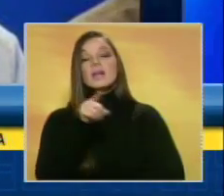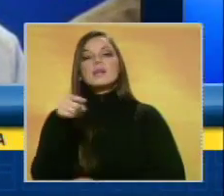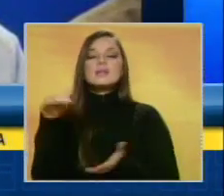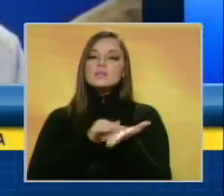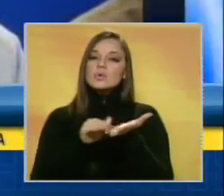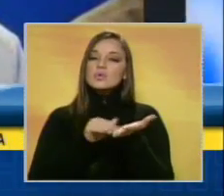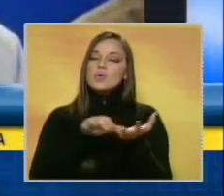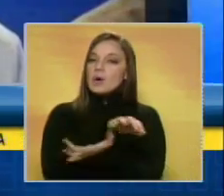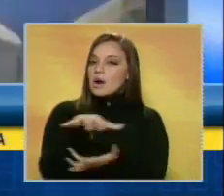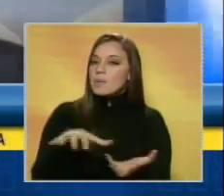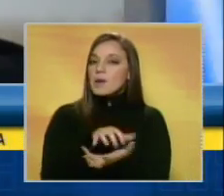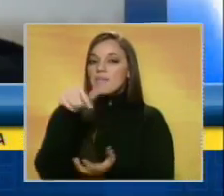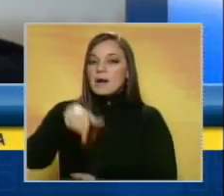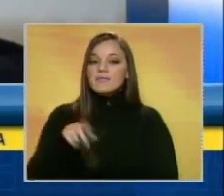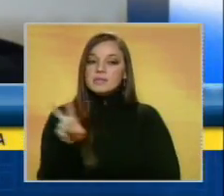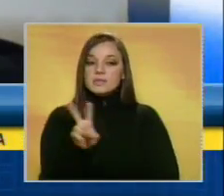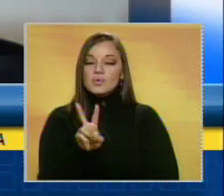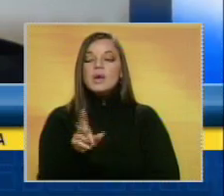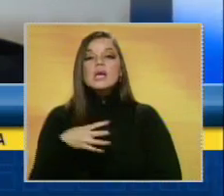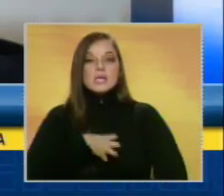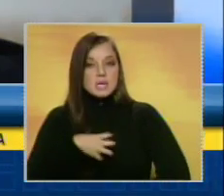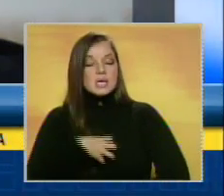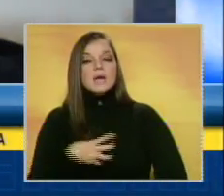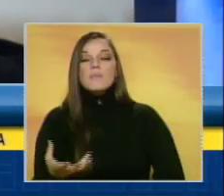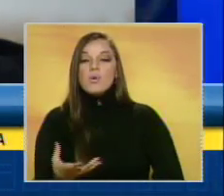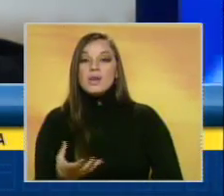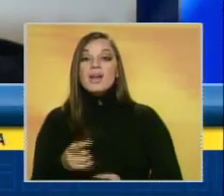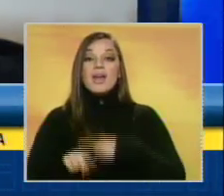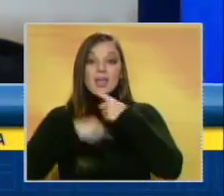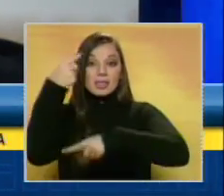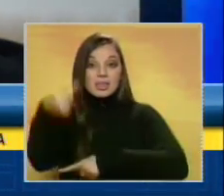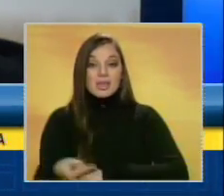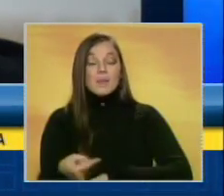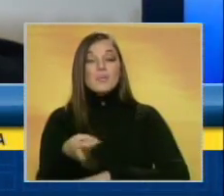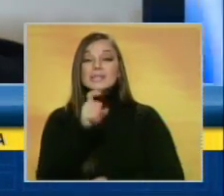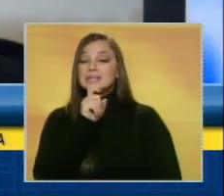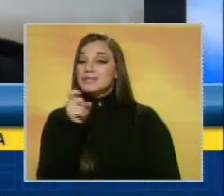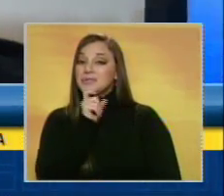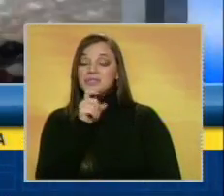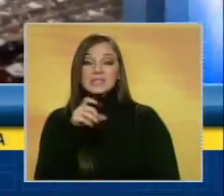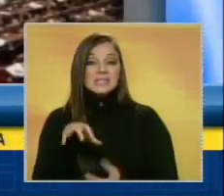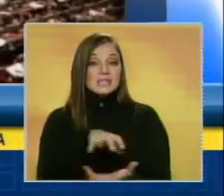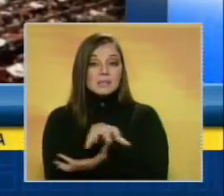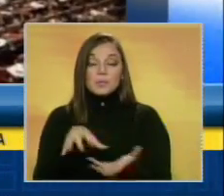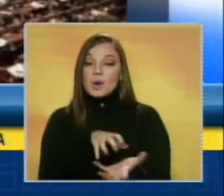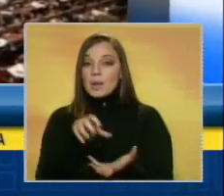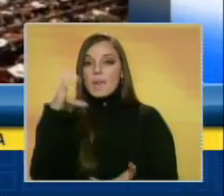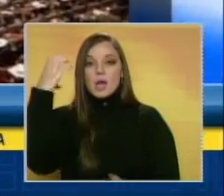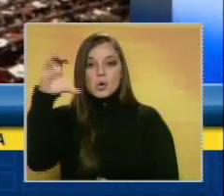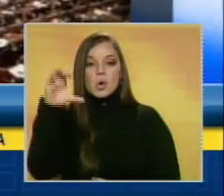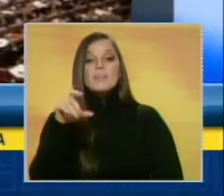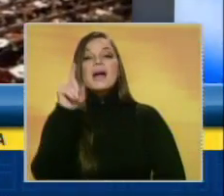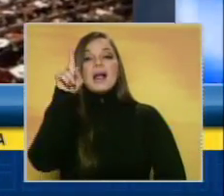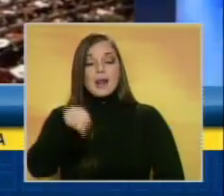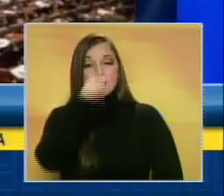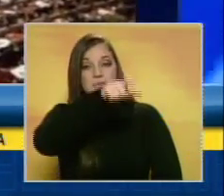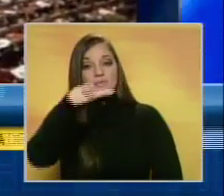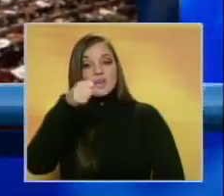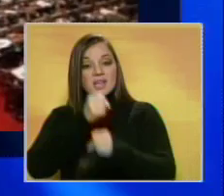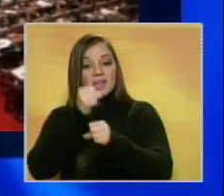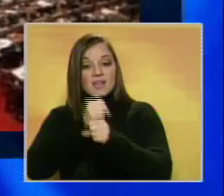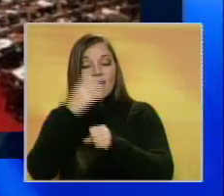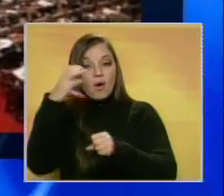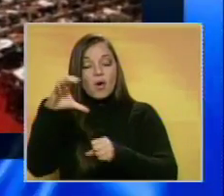a la crisis en Venezuela y que puede derivar en una crisis humanitaria en Colombia. Los senadores también piden la aplicación de la